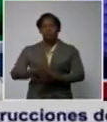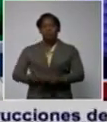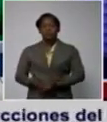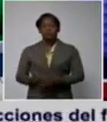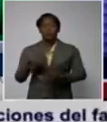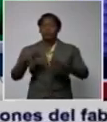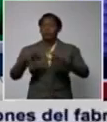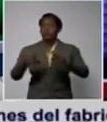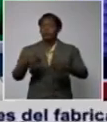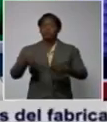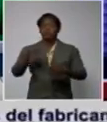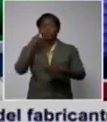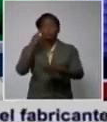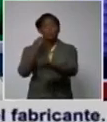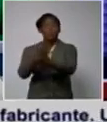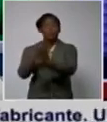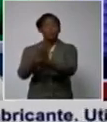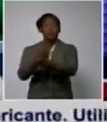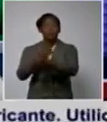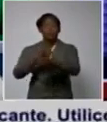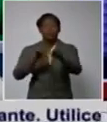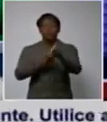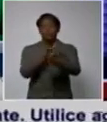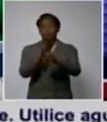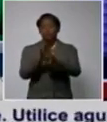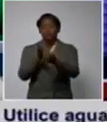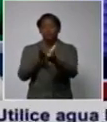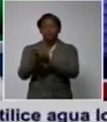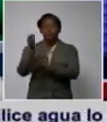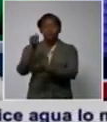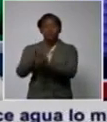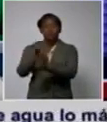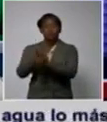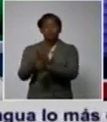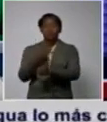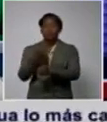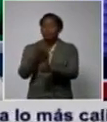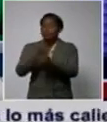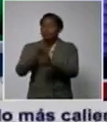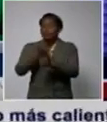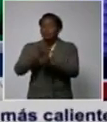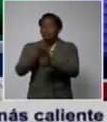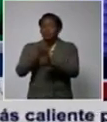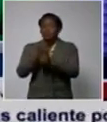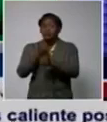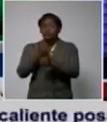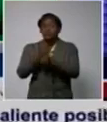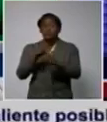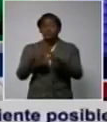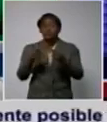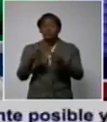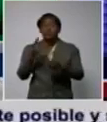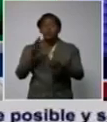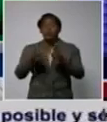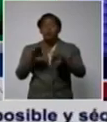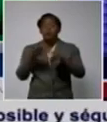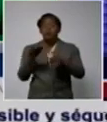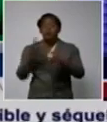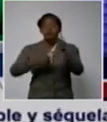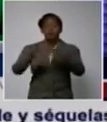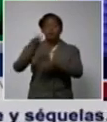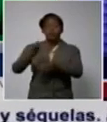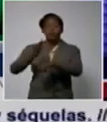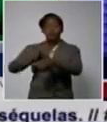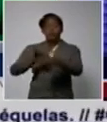mucho riesgo. Se trabaja duro, pero a veces las características de los pacientes que están